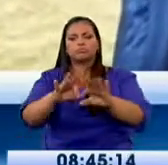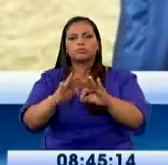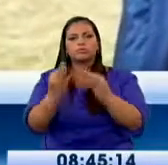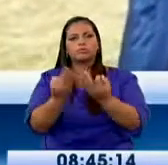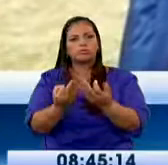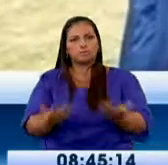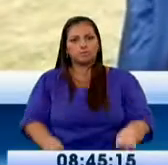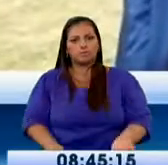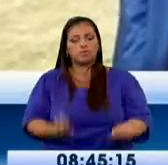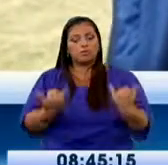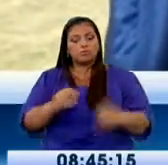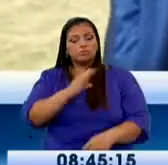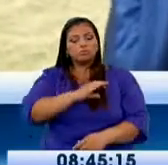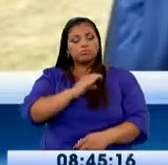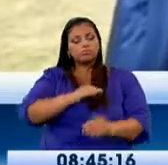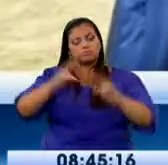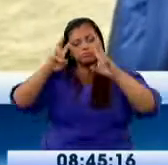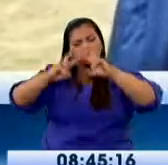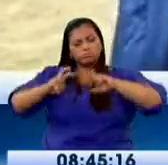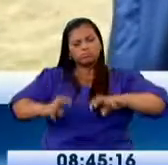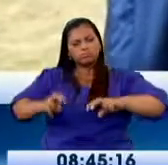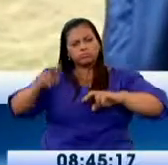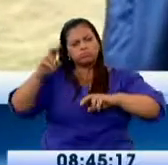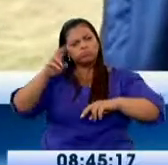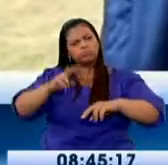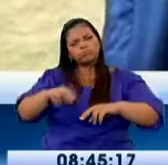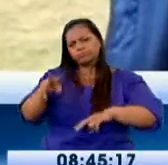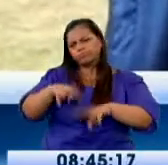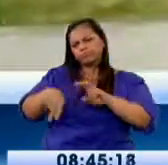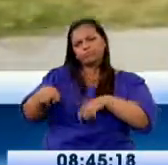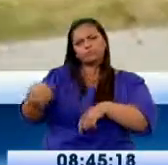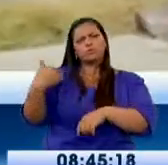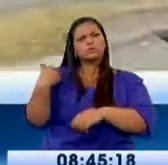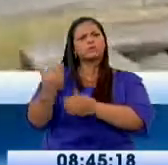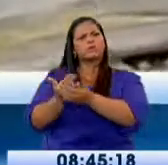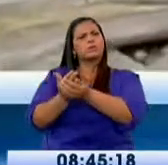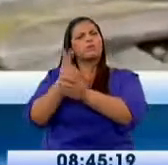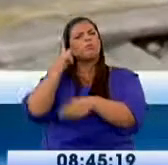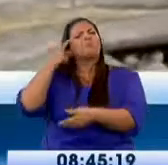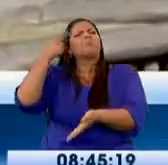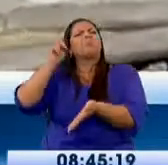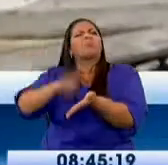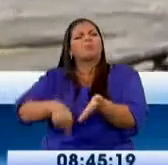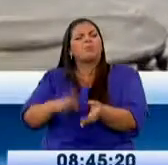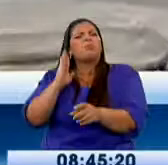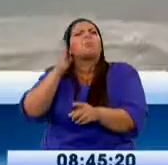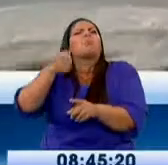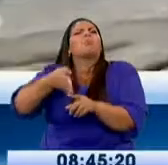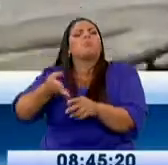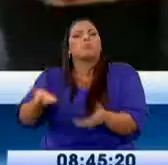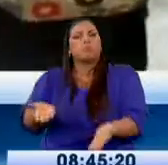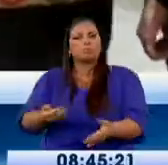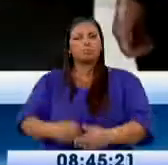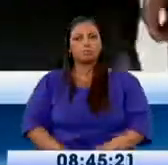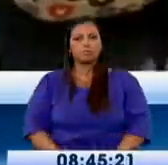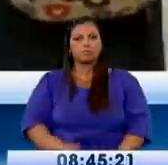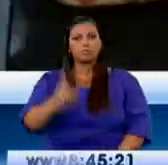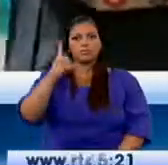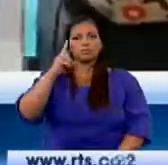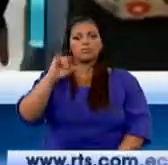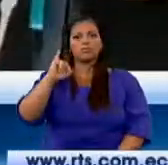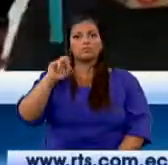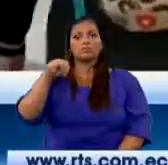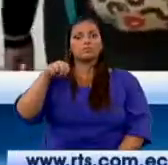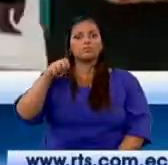indagaciones para ver cuál era el propósito o el fin de portar este tipo de arma. DINAPEN continuará con los operativos preventivos en las unidades